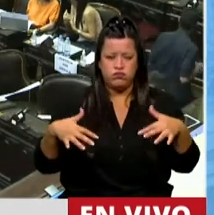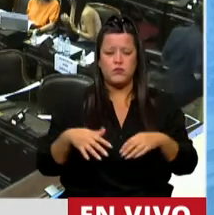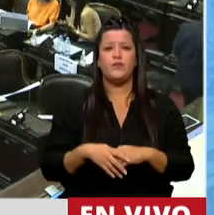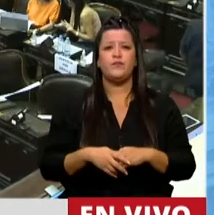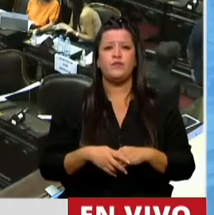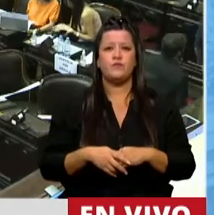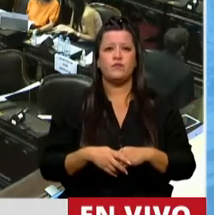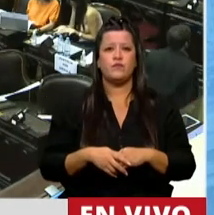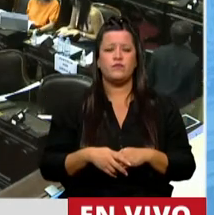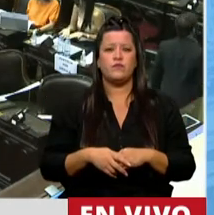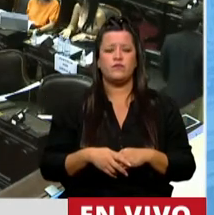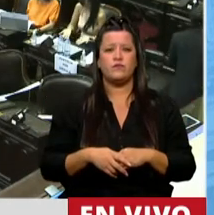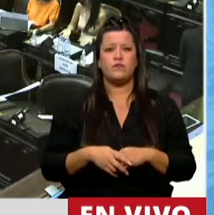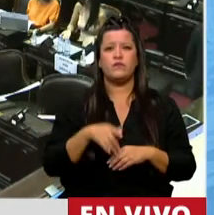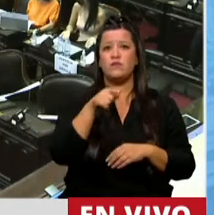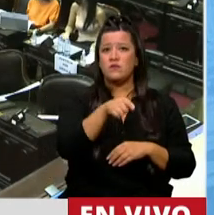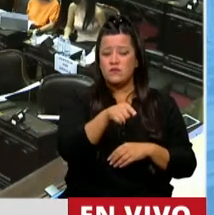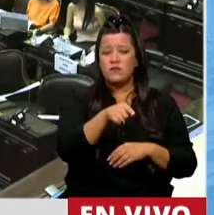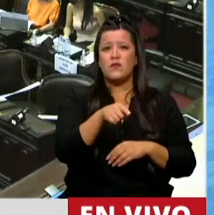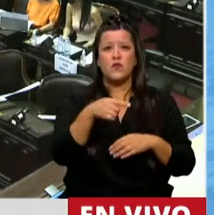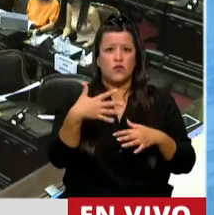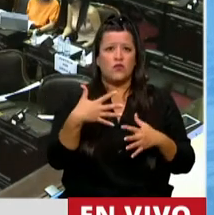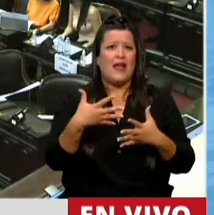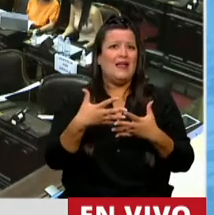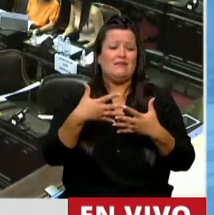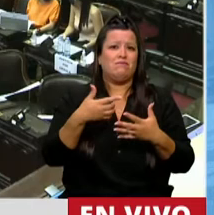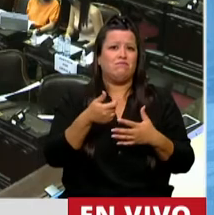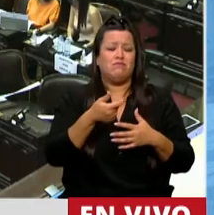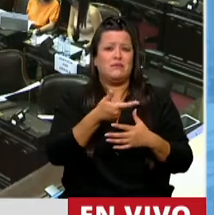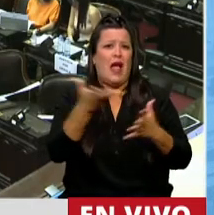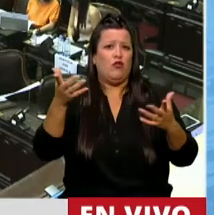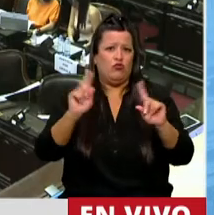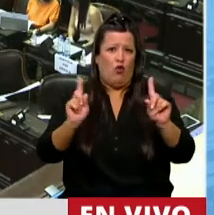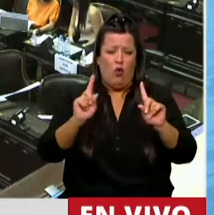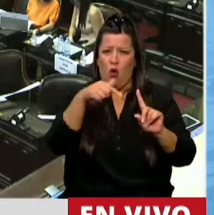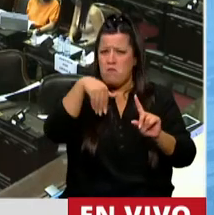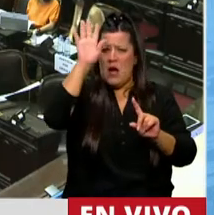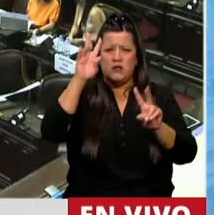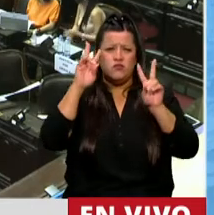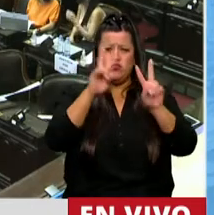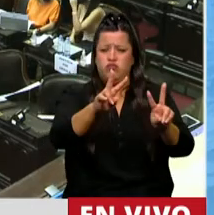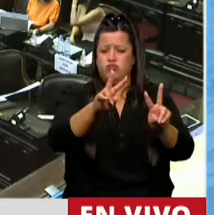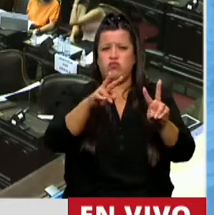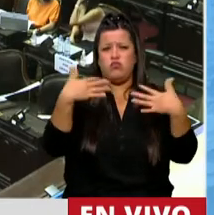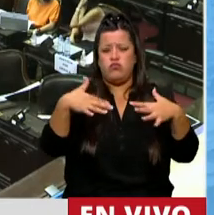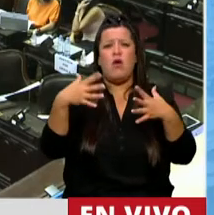Pocos hechos concitan semejante nivel de atención y de